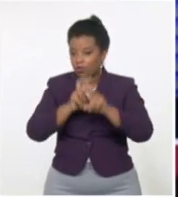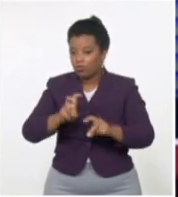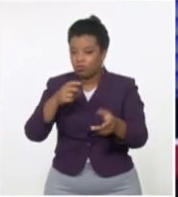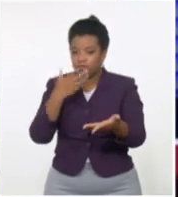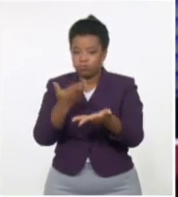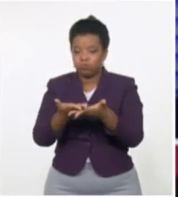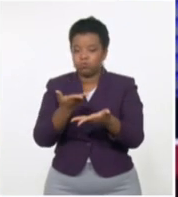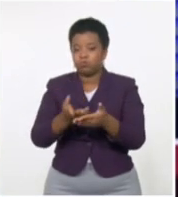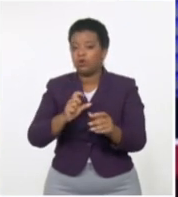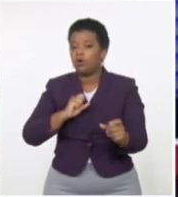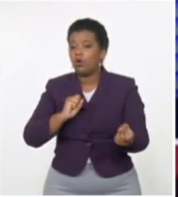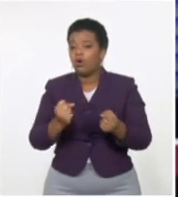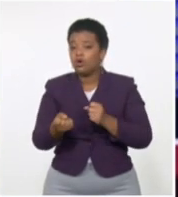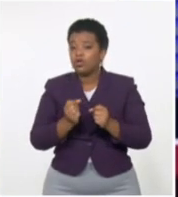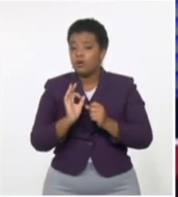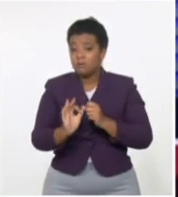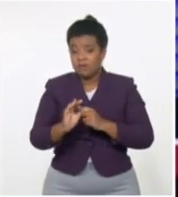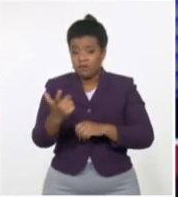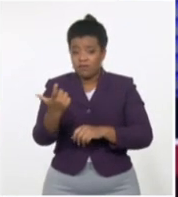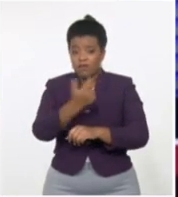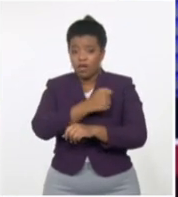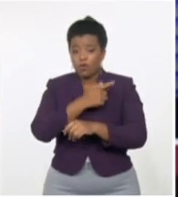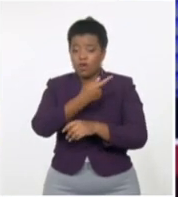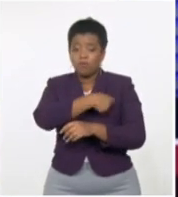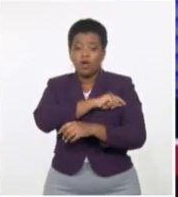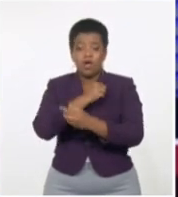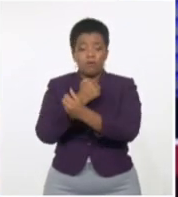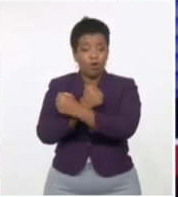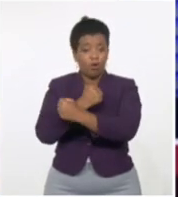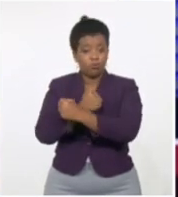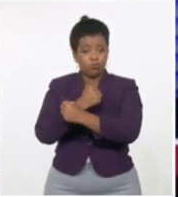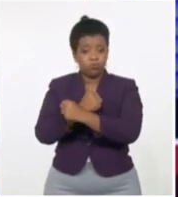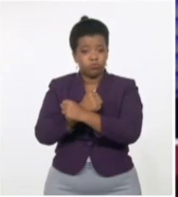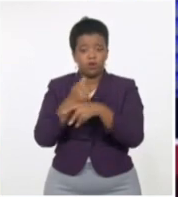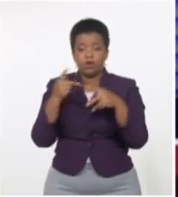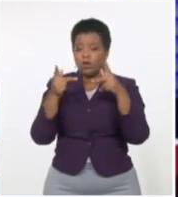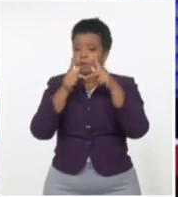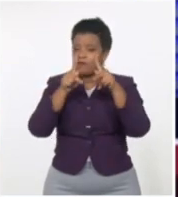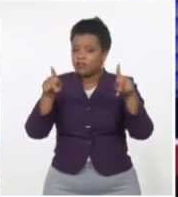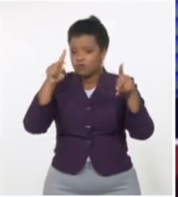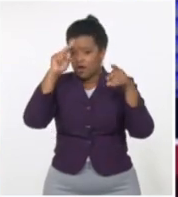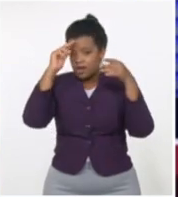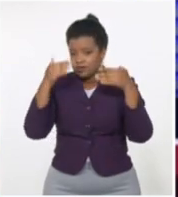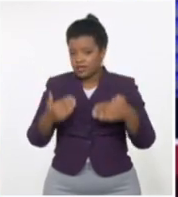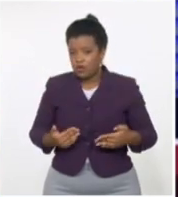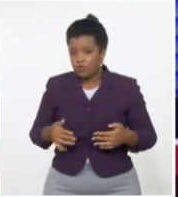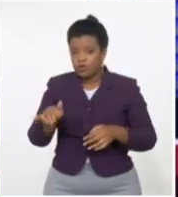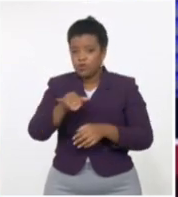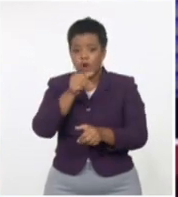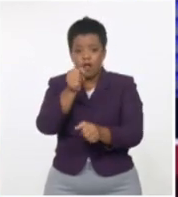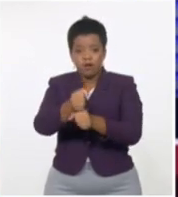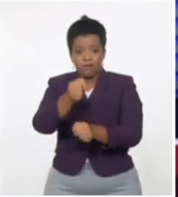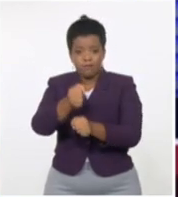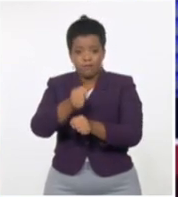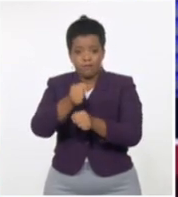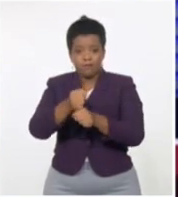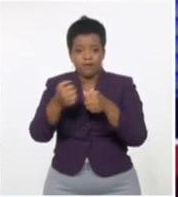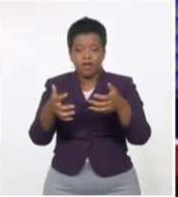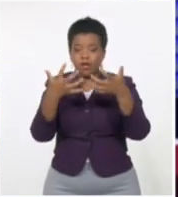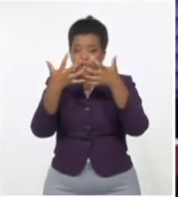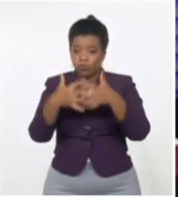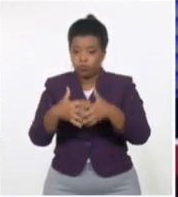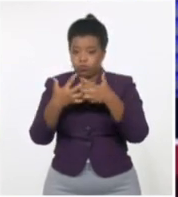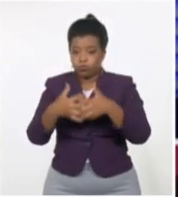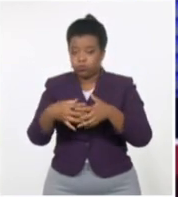controlada del candidato vacunal en poblaciones de riesgo, profesionales de la salud, también trabajadores del sector